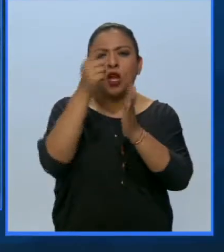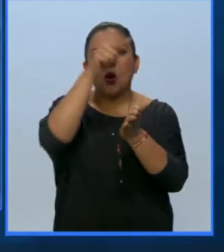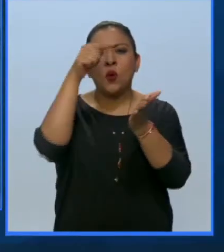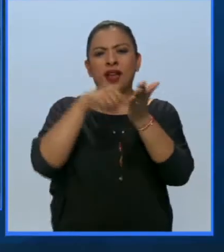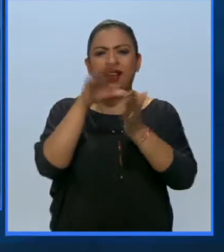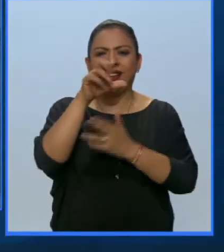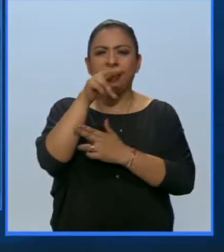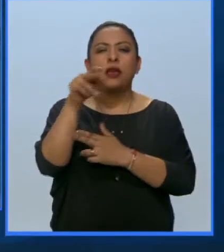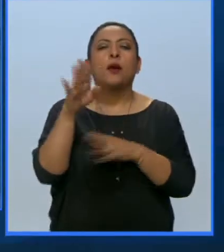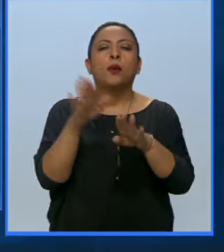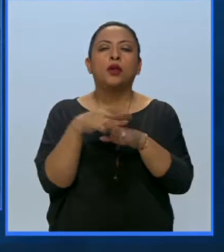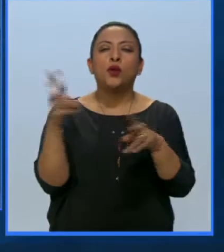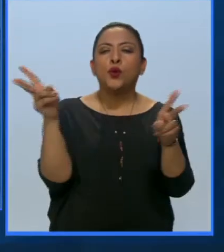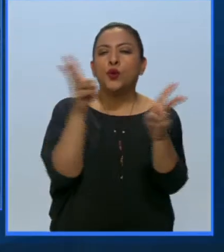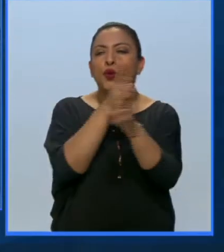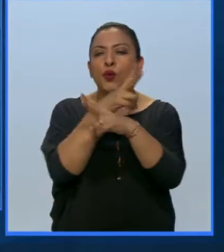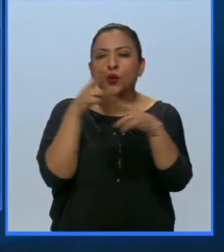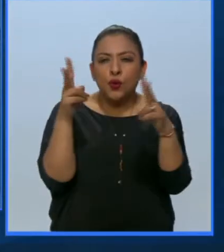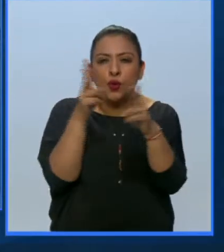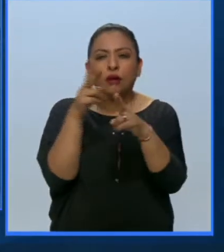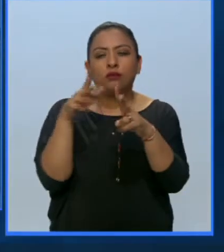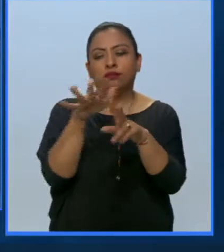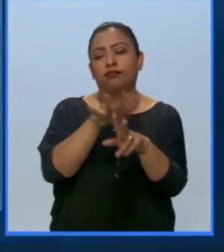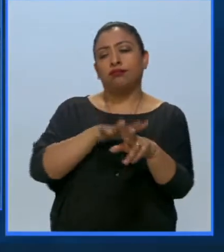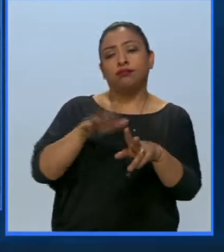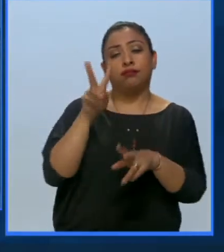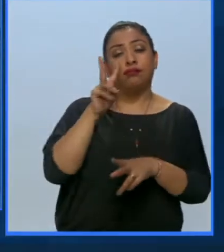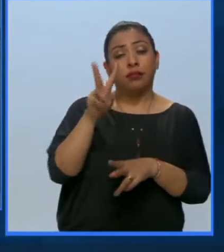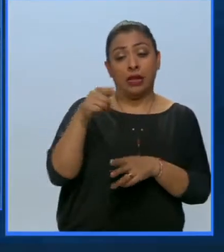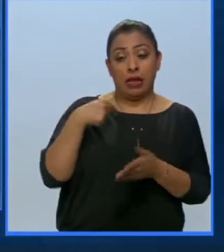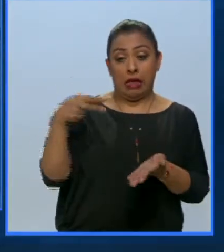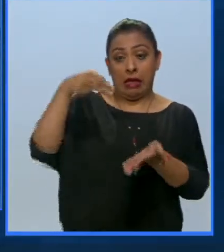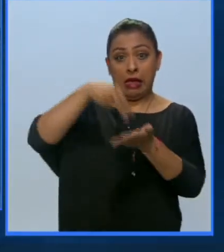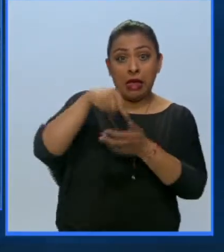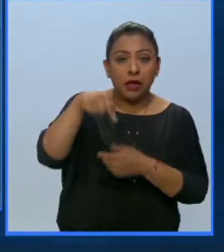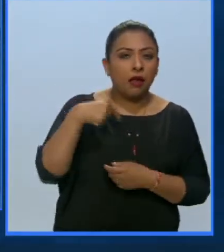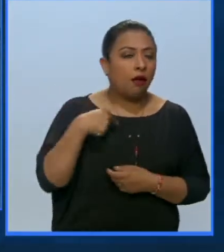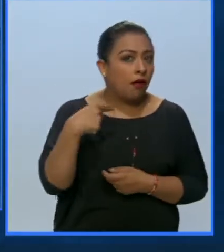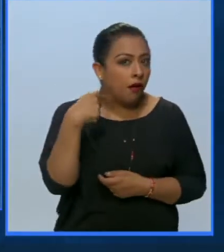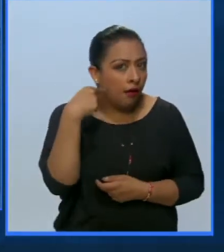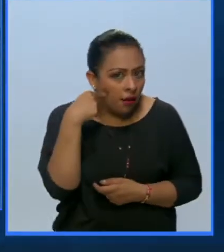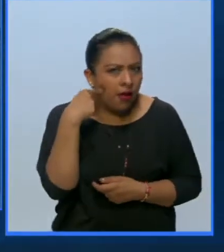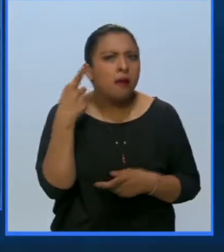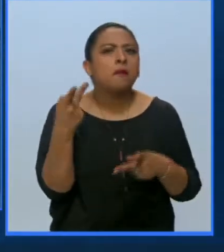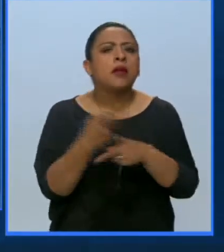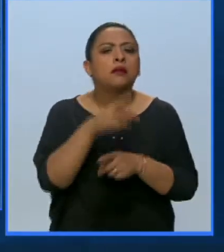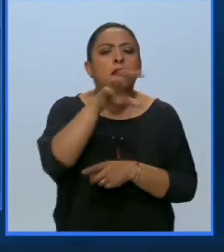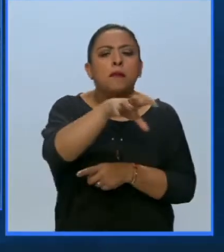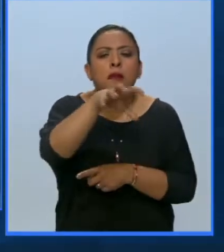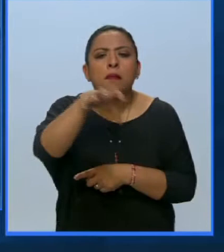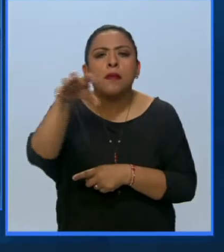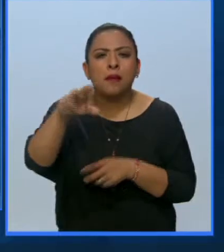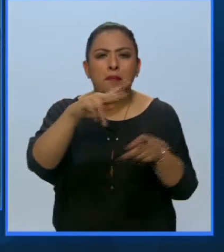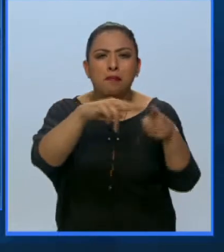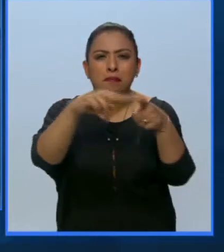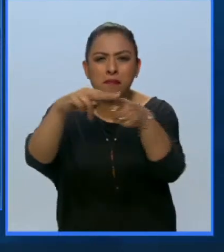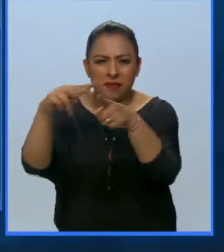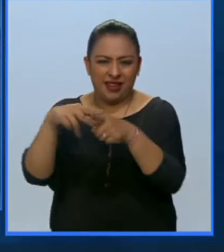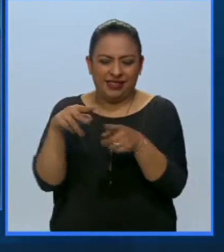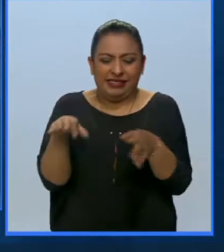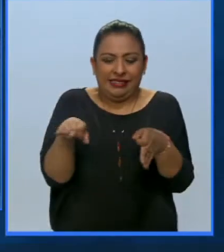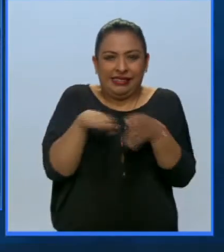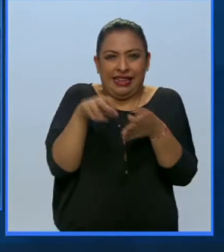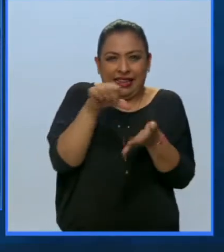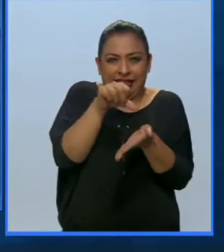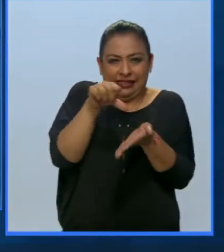eso los vientos y por eso también estos paisajes. Desde aquí podemos además escuchar qué es lo que ocurre en las diferentes plazas cercanas al centro,